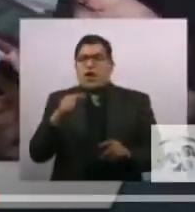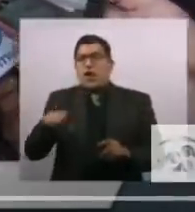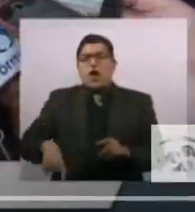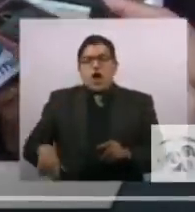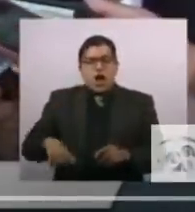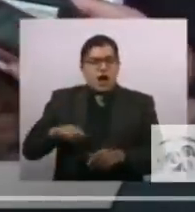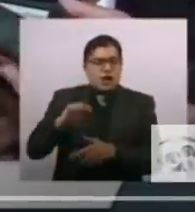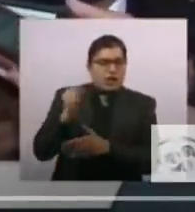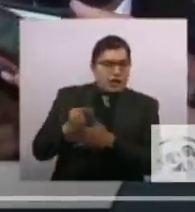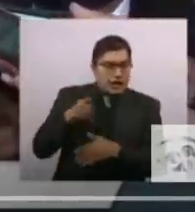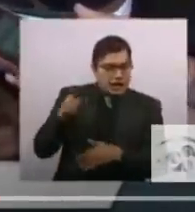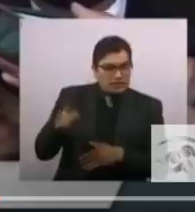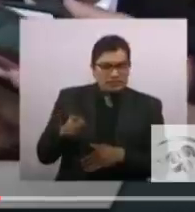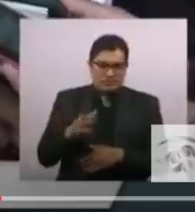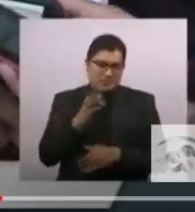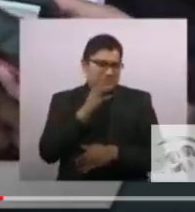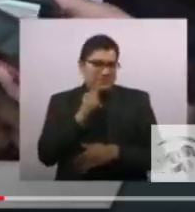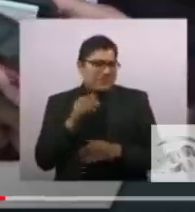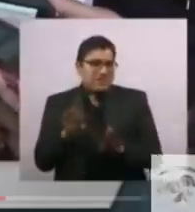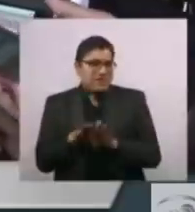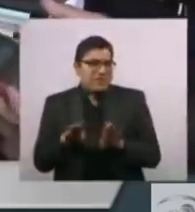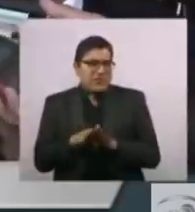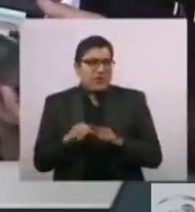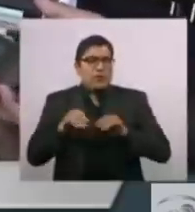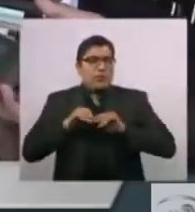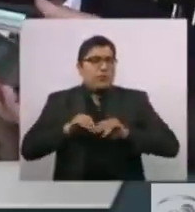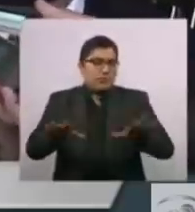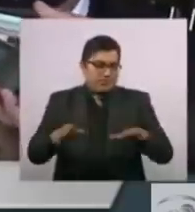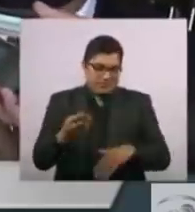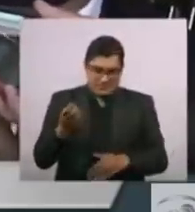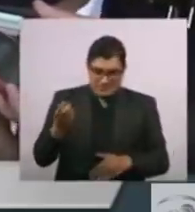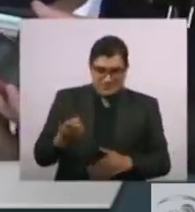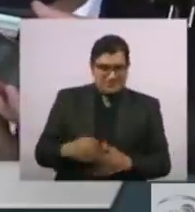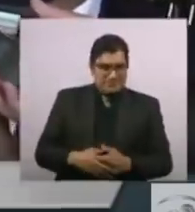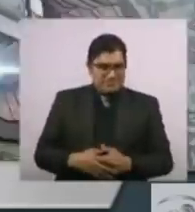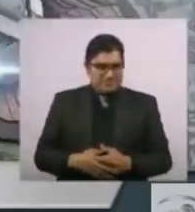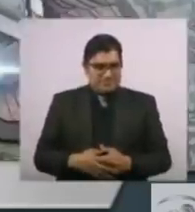de Tamaulipas no puede hacerse público.